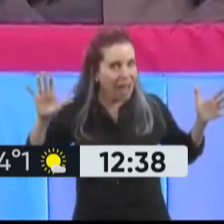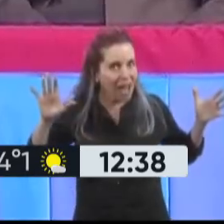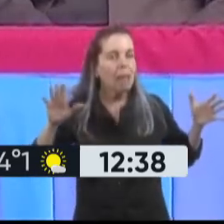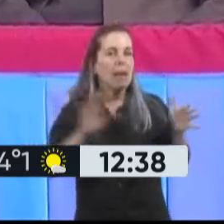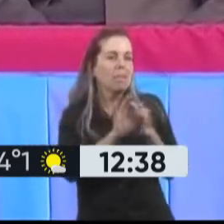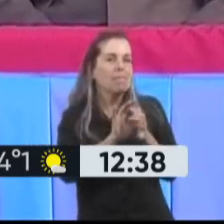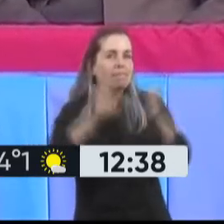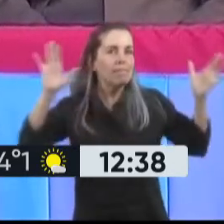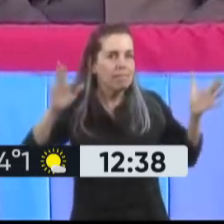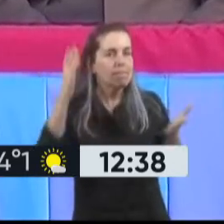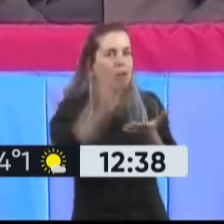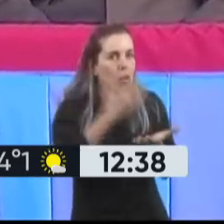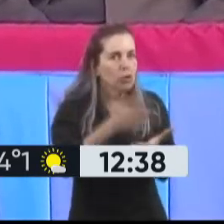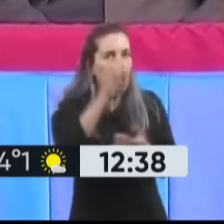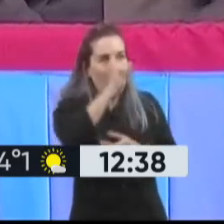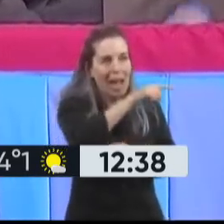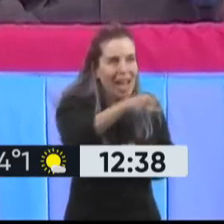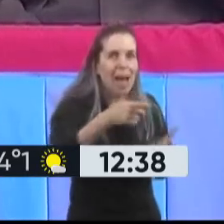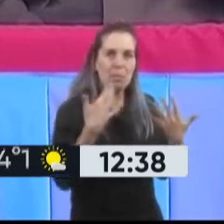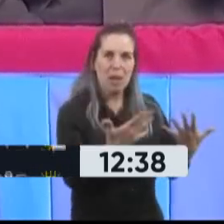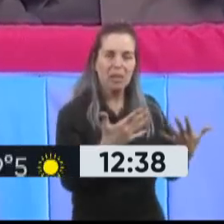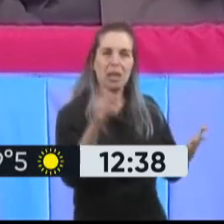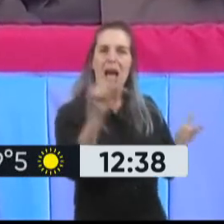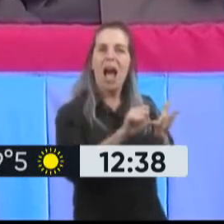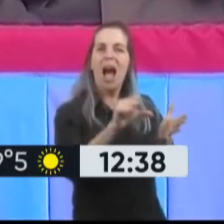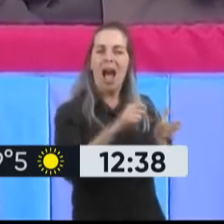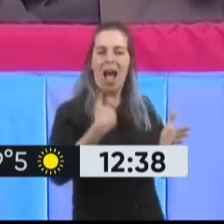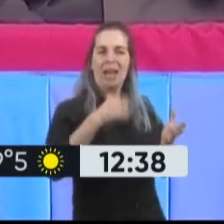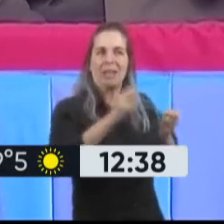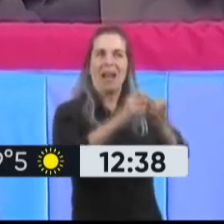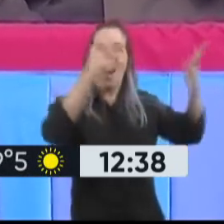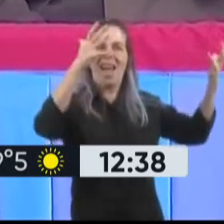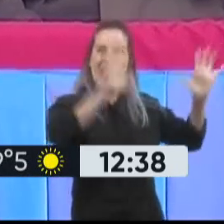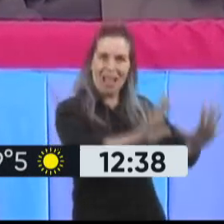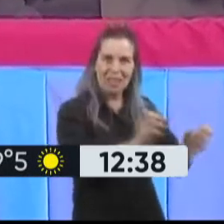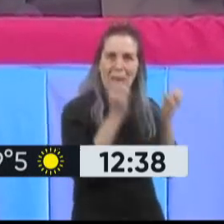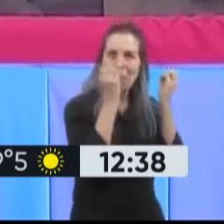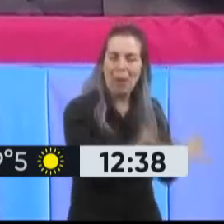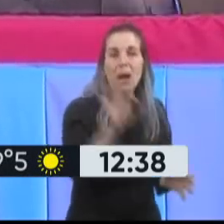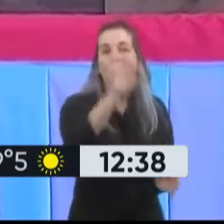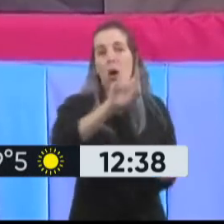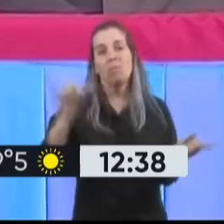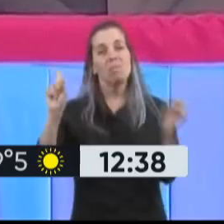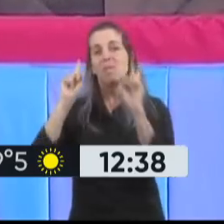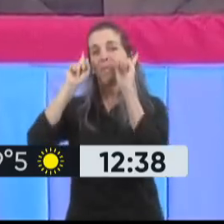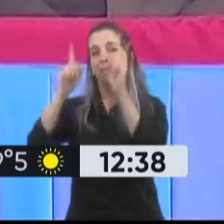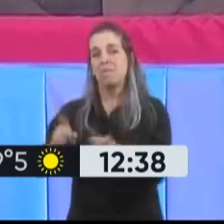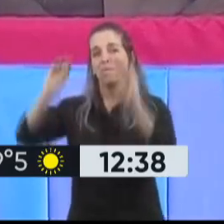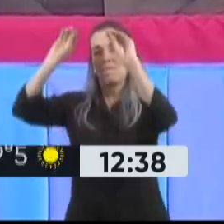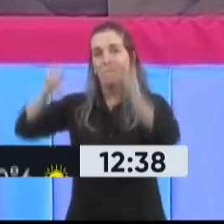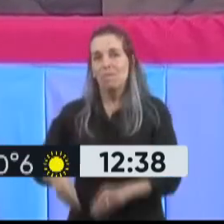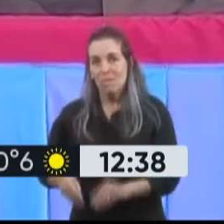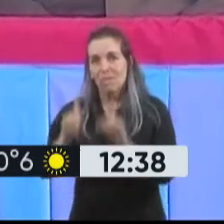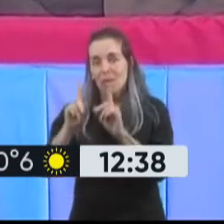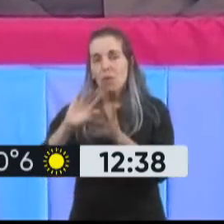liberó el vigor productivo del campo y nos hizo un país grande, o nos seguimos hundiendo en la miseria de la larga noche argentina y el